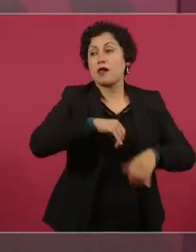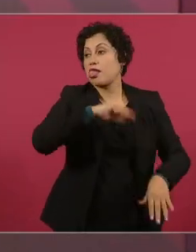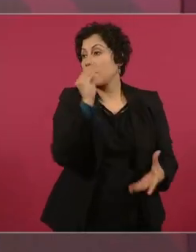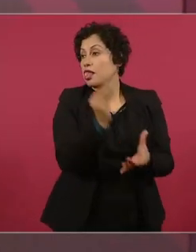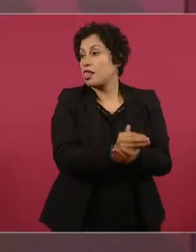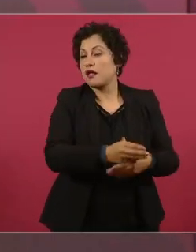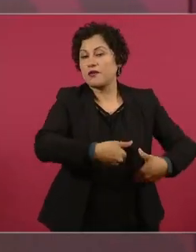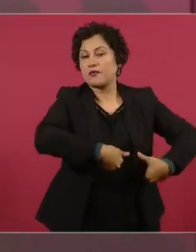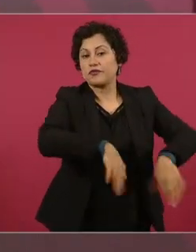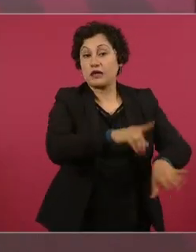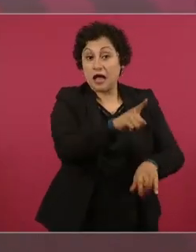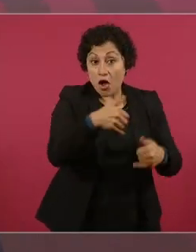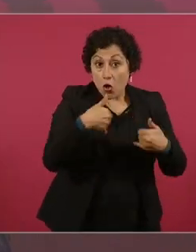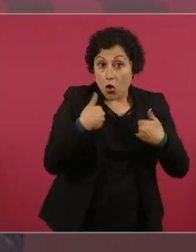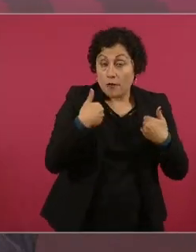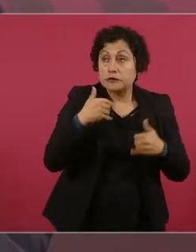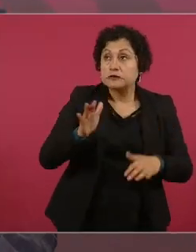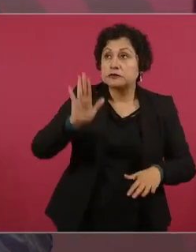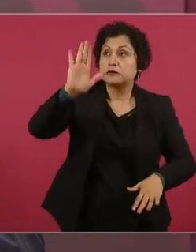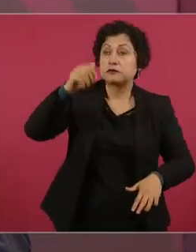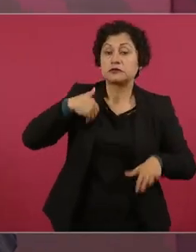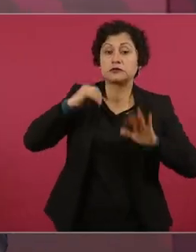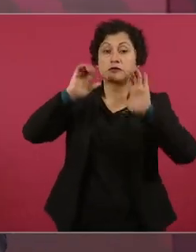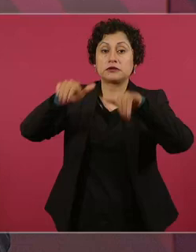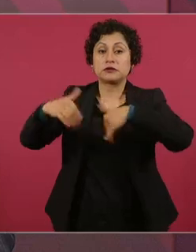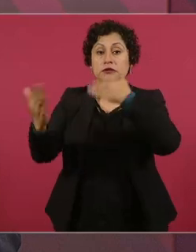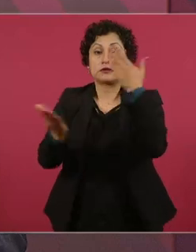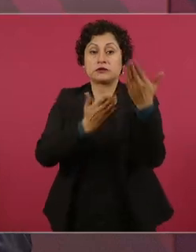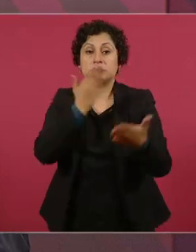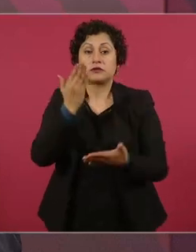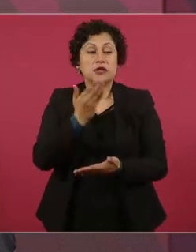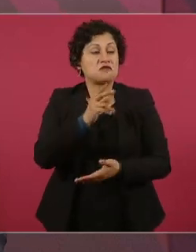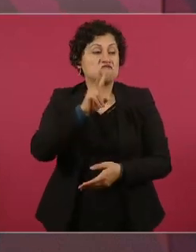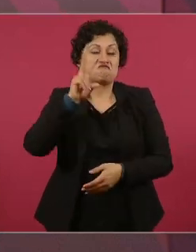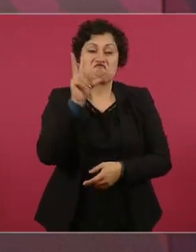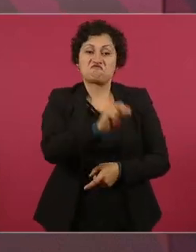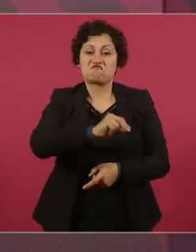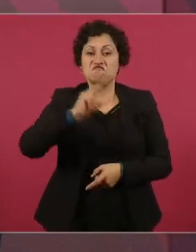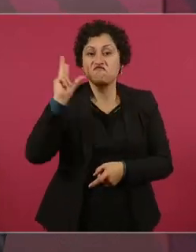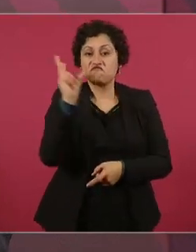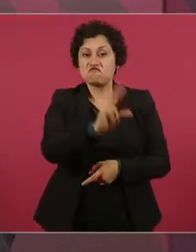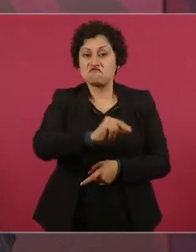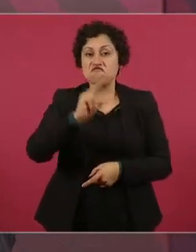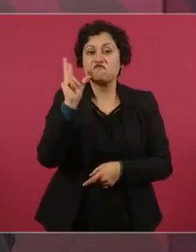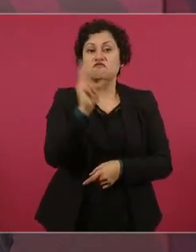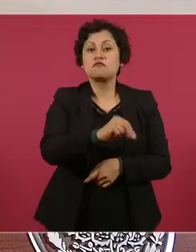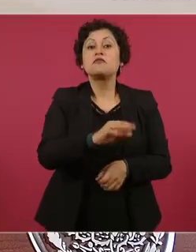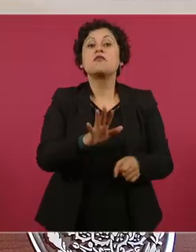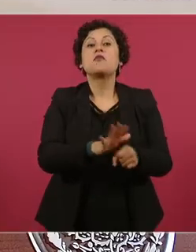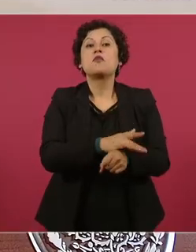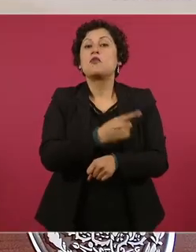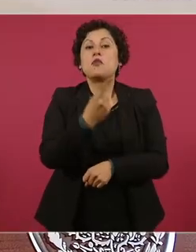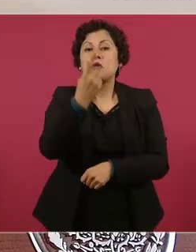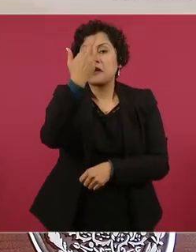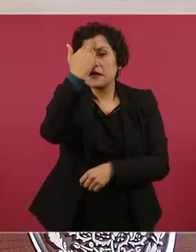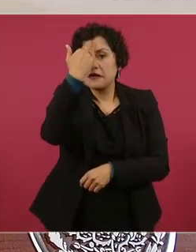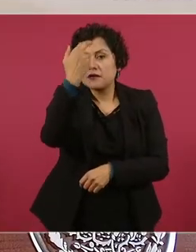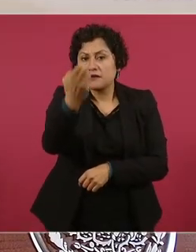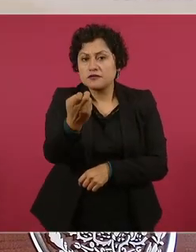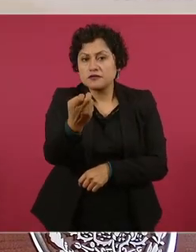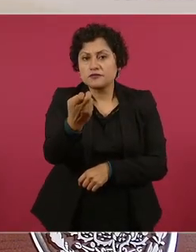porque el propósito era que el que